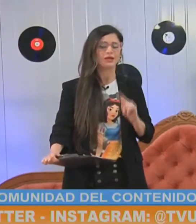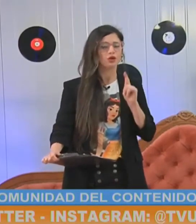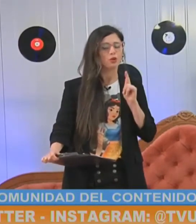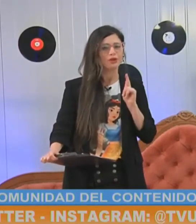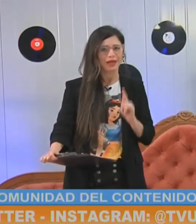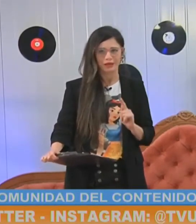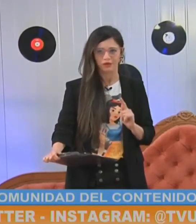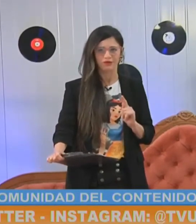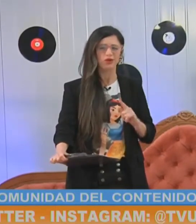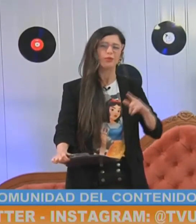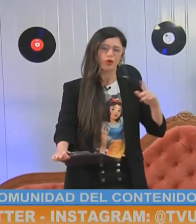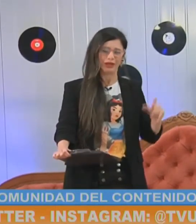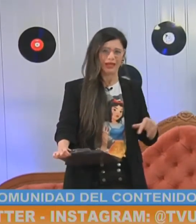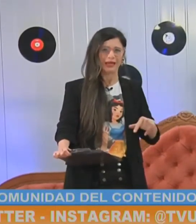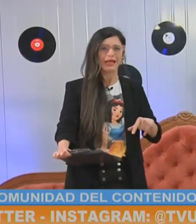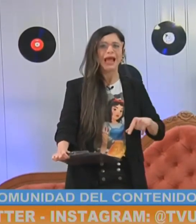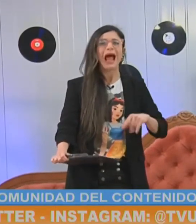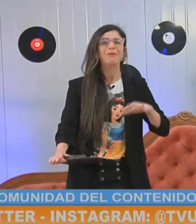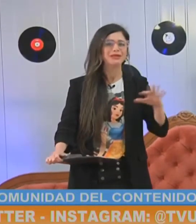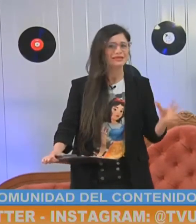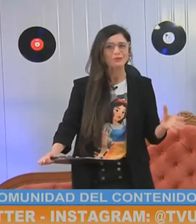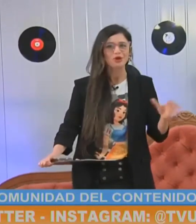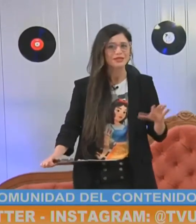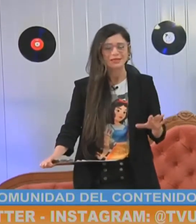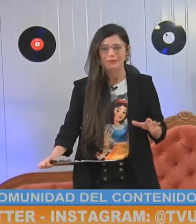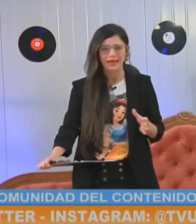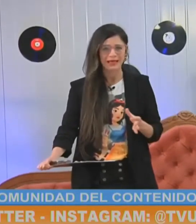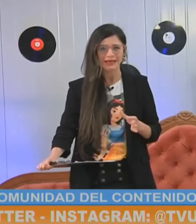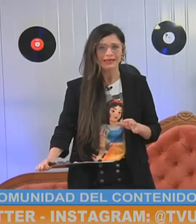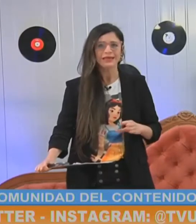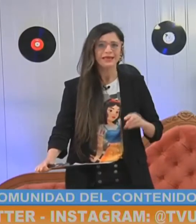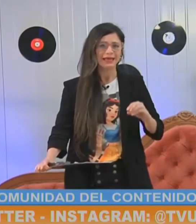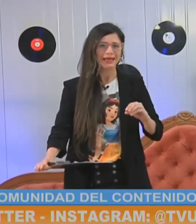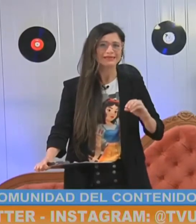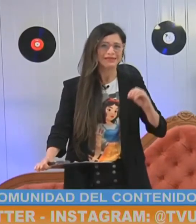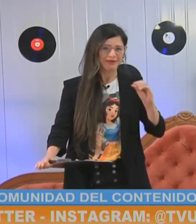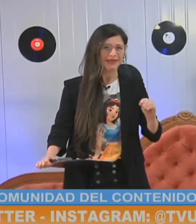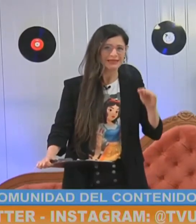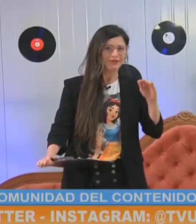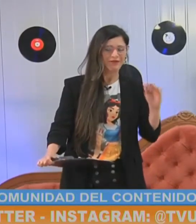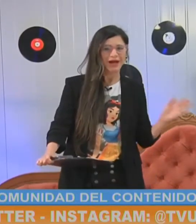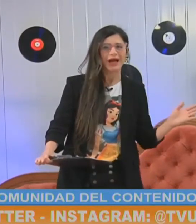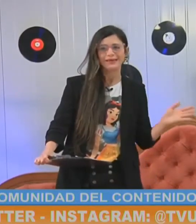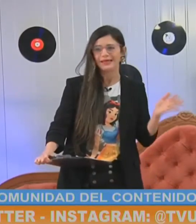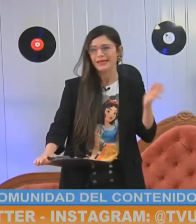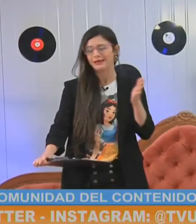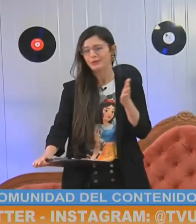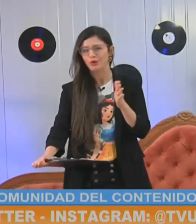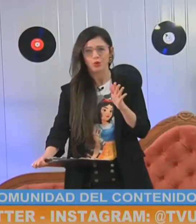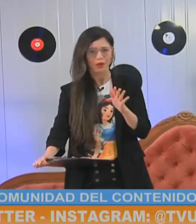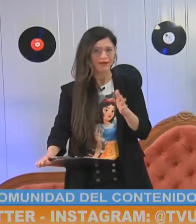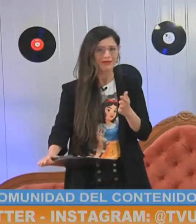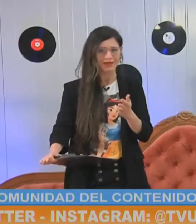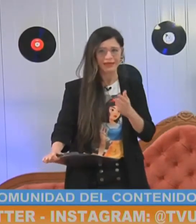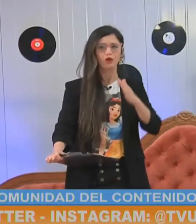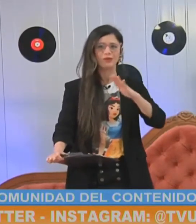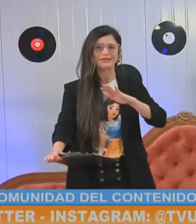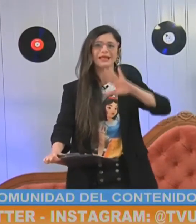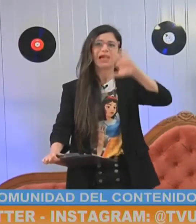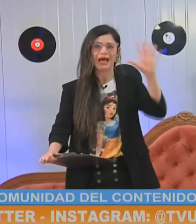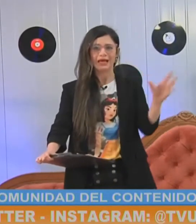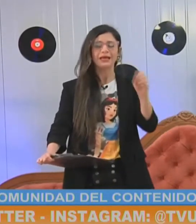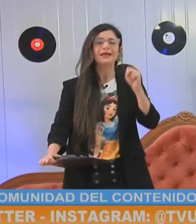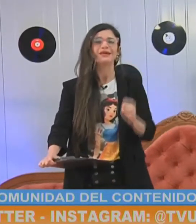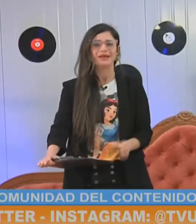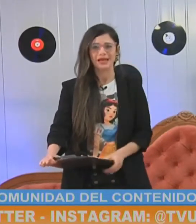invitación es a no descuidarnos, debido a que por lo general a principio de semana se ven las cifras bajas hasta que ya tipo jueves y viernes